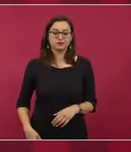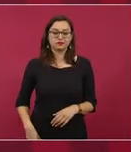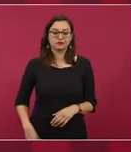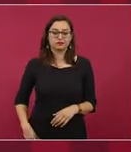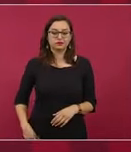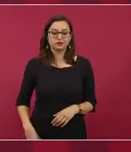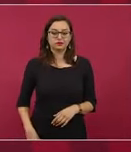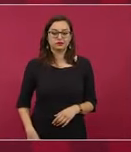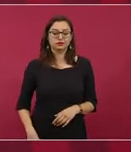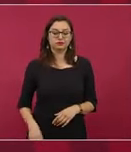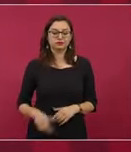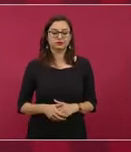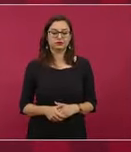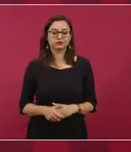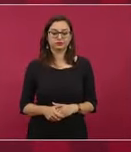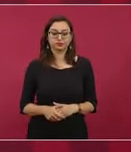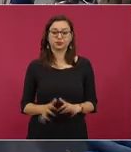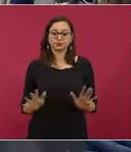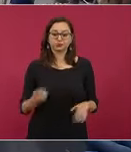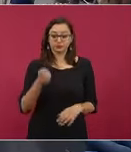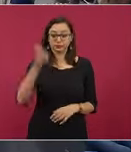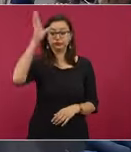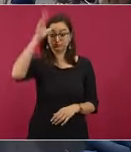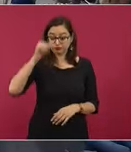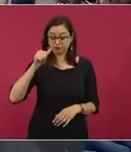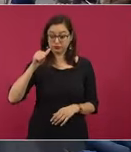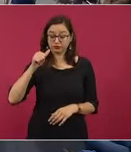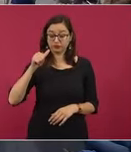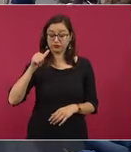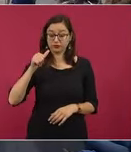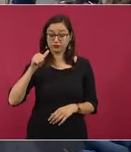sí. Quedamos en eso.